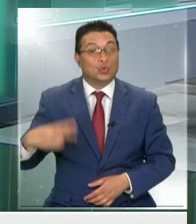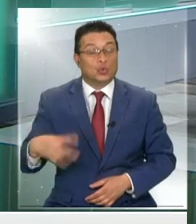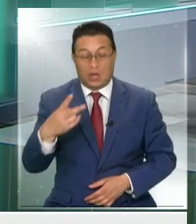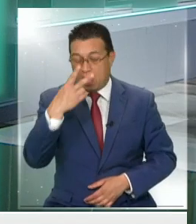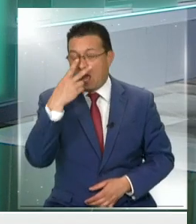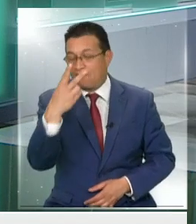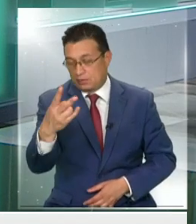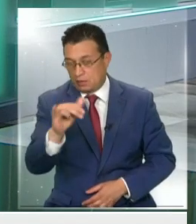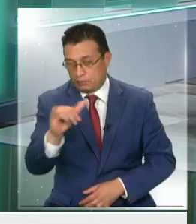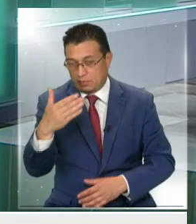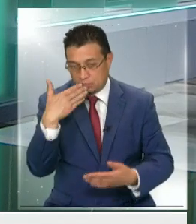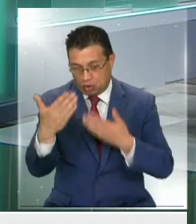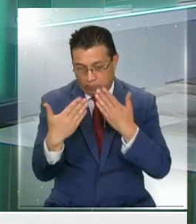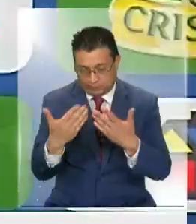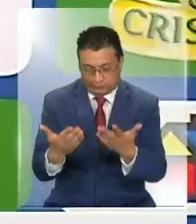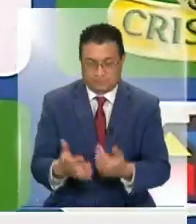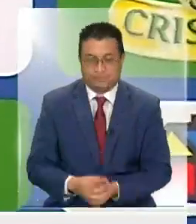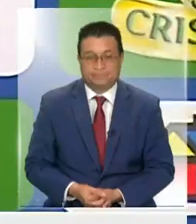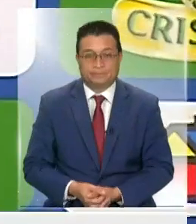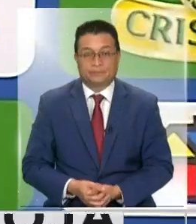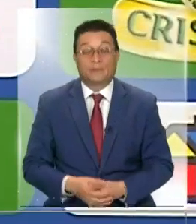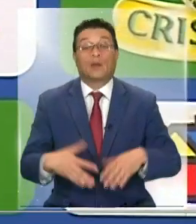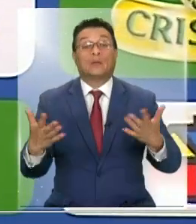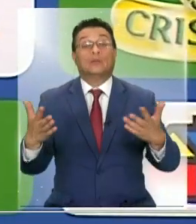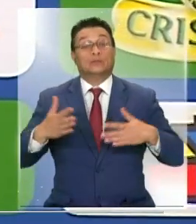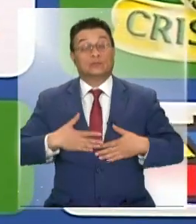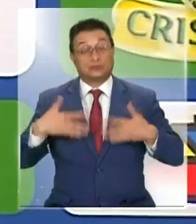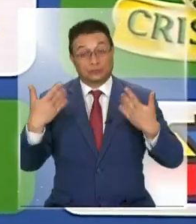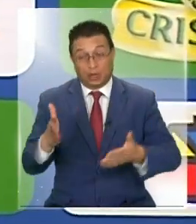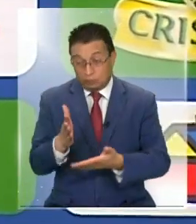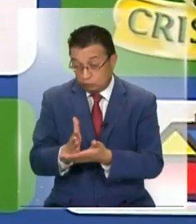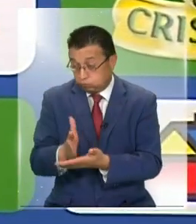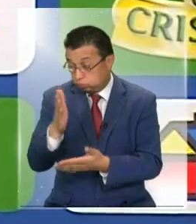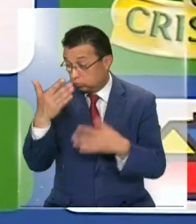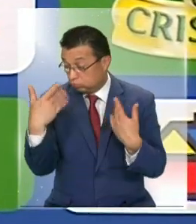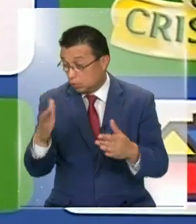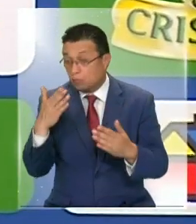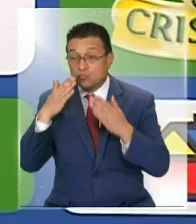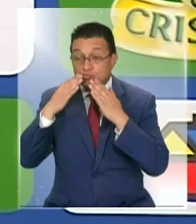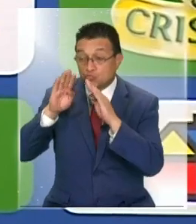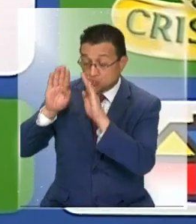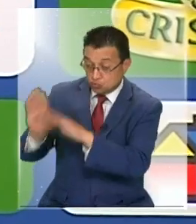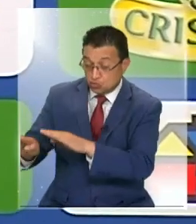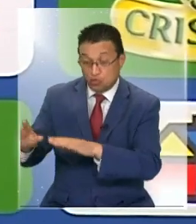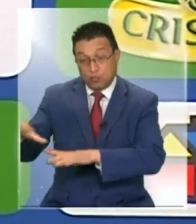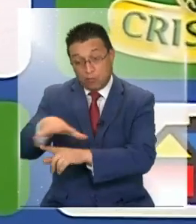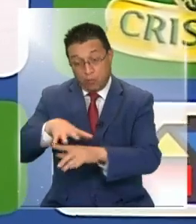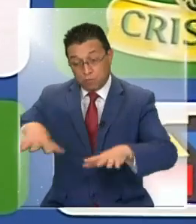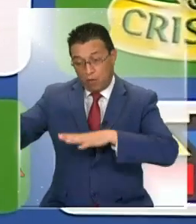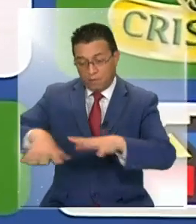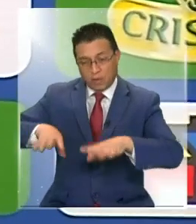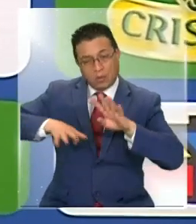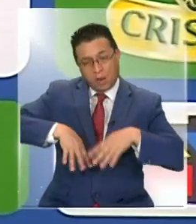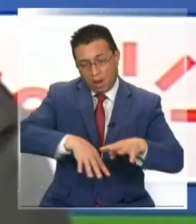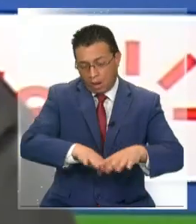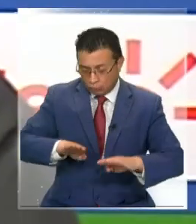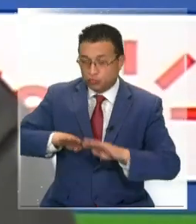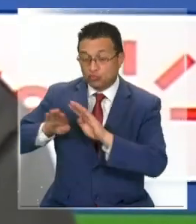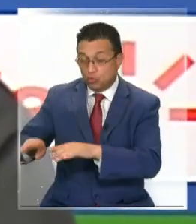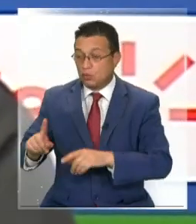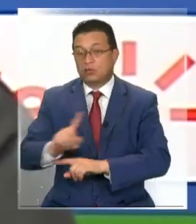la nota y luego la comentamos. Y bueno, se tomó esta decisión de, en solidaridad con la causa social, con todo lo que está viviendo el